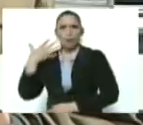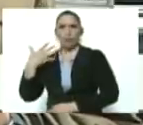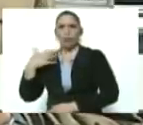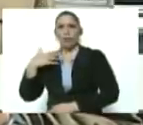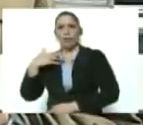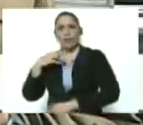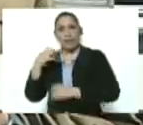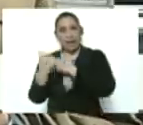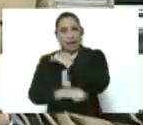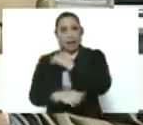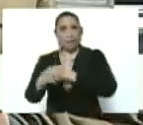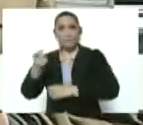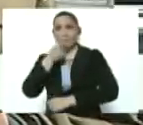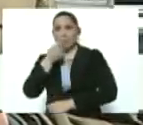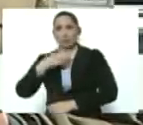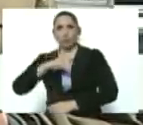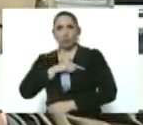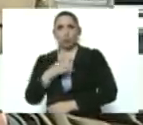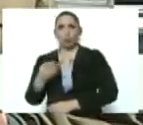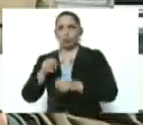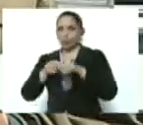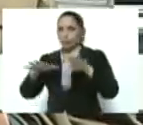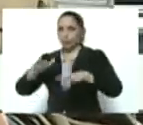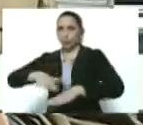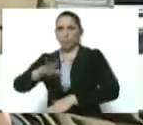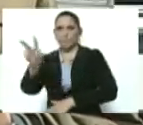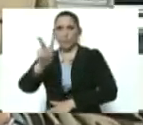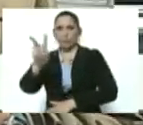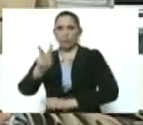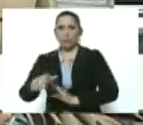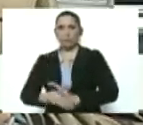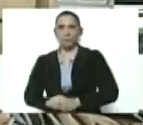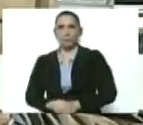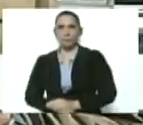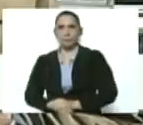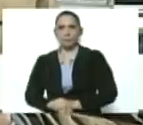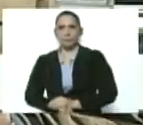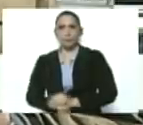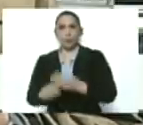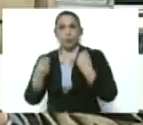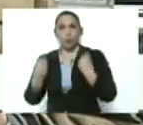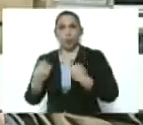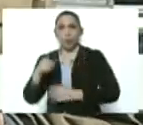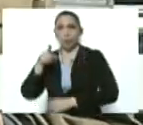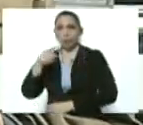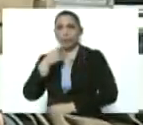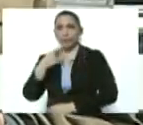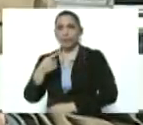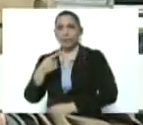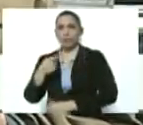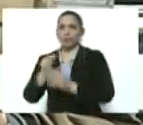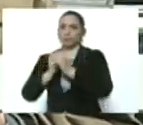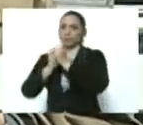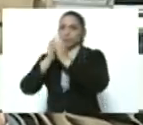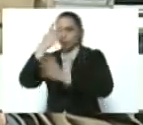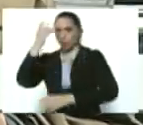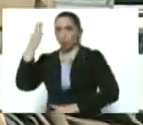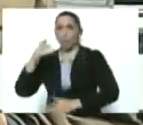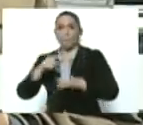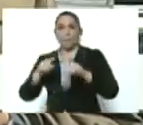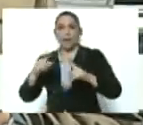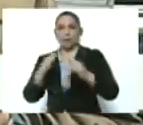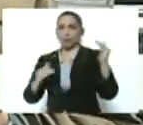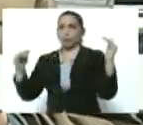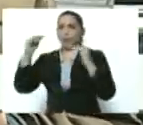de verde que hemos estado desplegados en todo el territorio nacional como usted lo ha indicado con el favor de dios para vencer esta